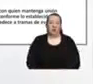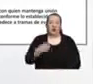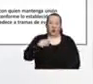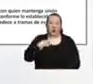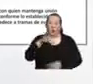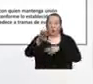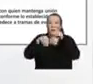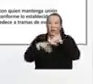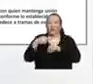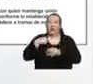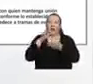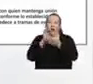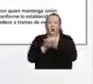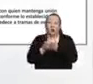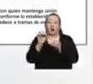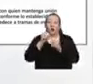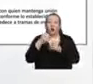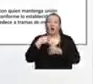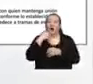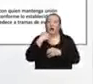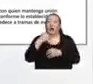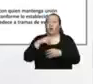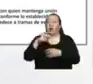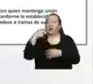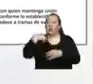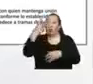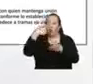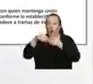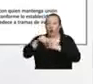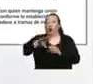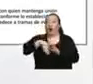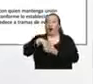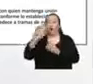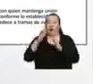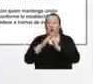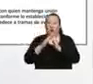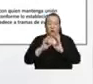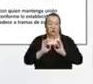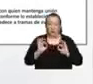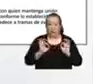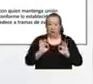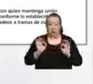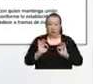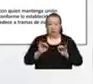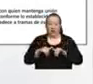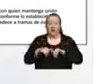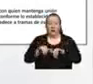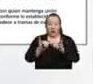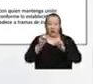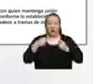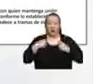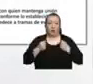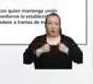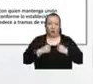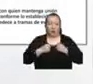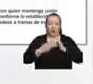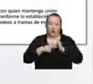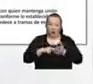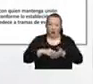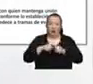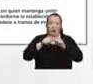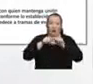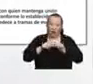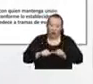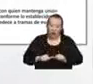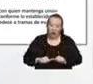hay un no emancipada entonces ya no soy propietario no señor sigue siendo propietario porque mantiene como dice el artista